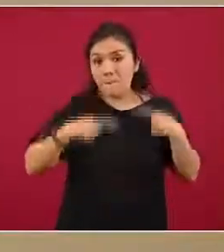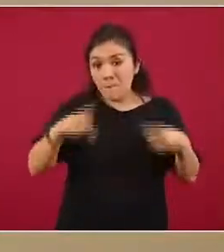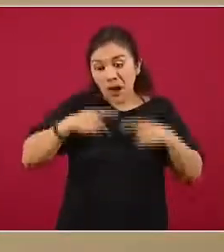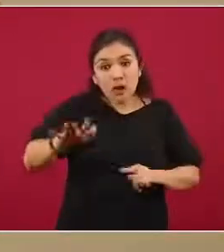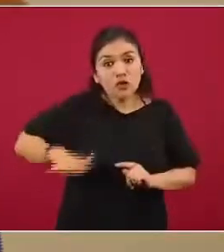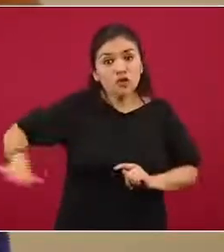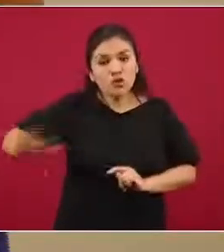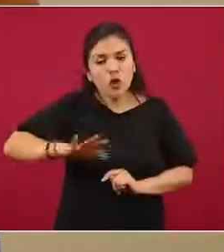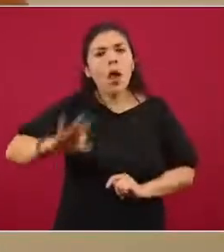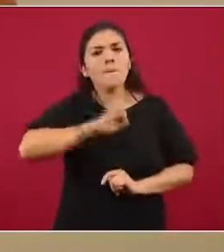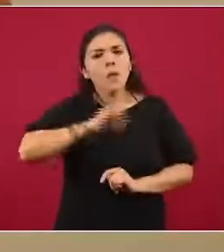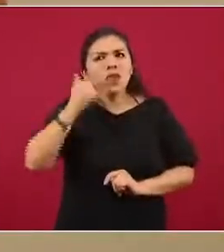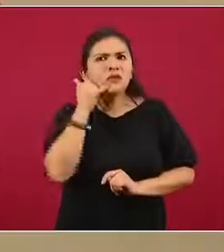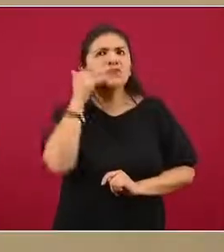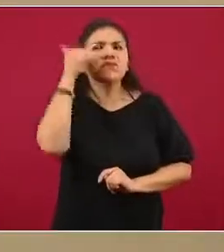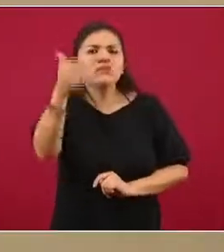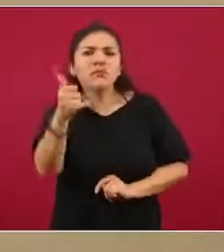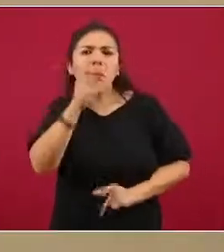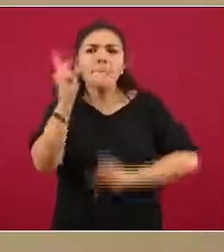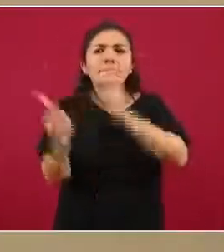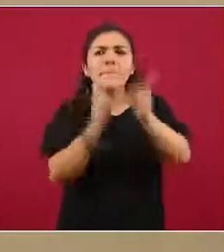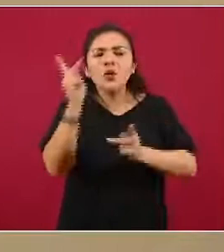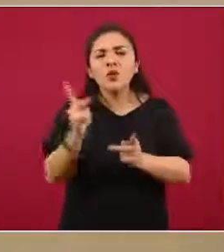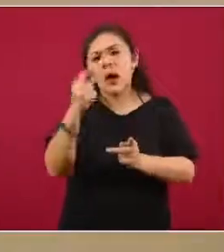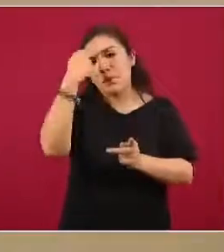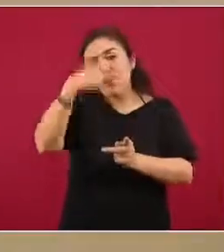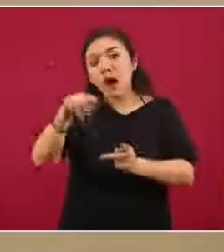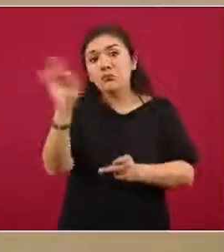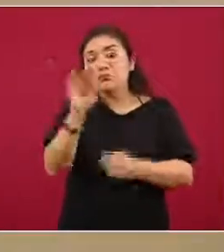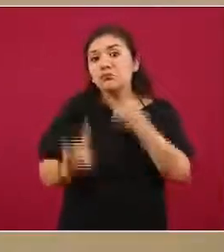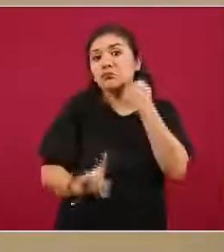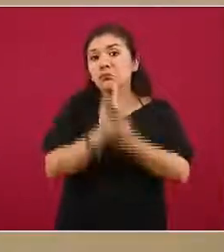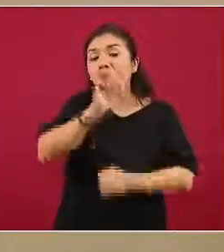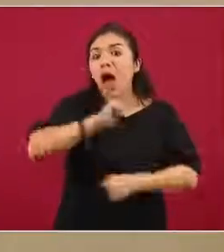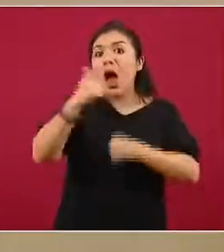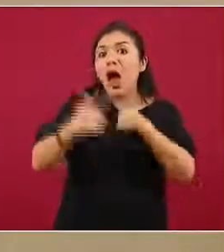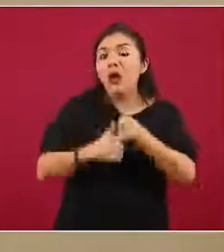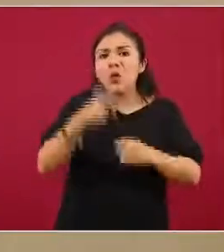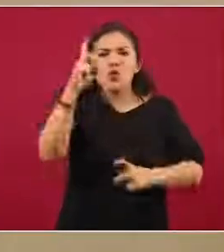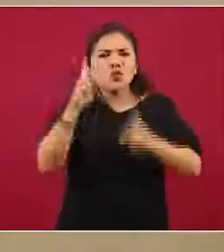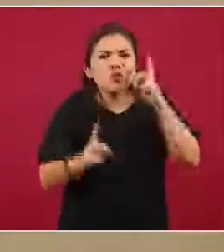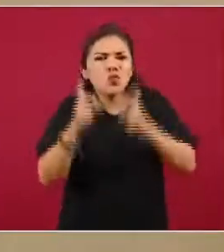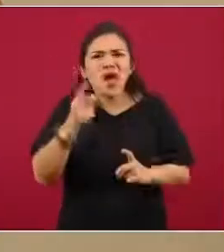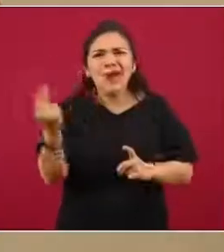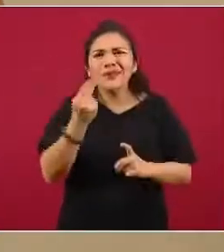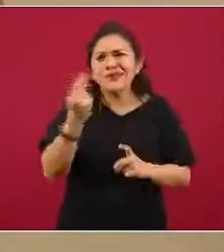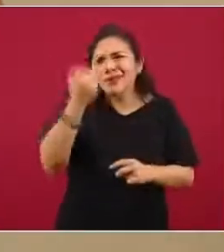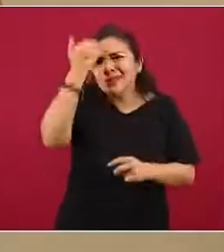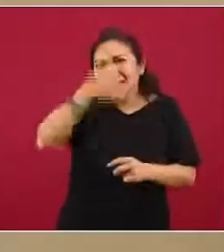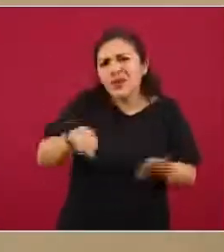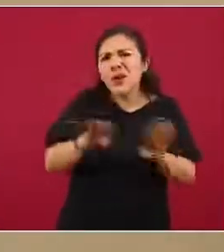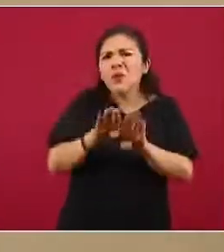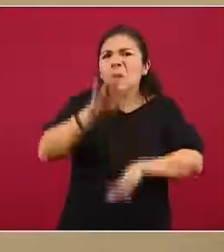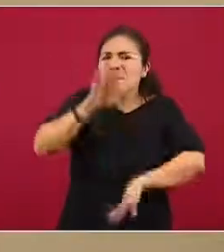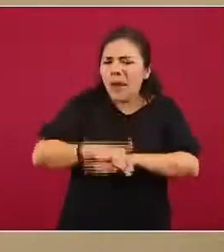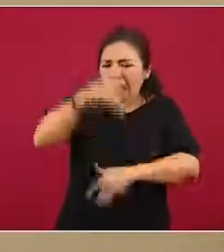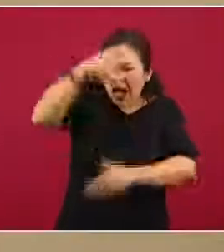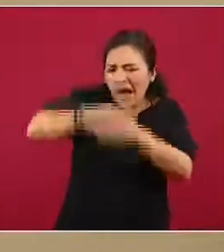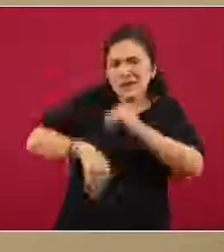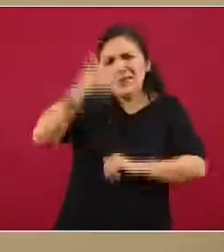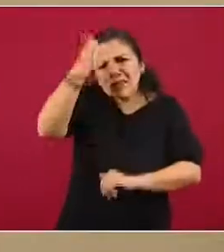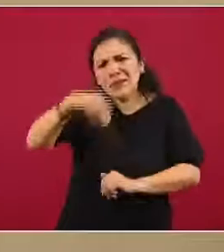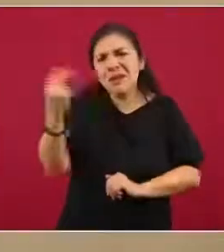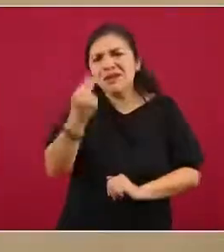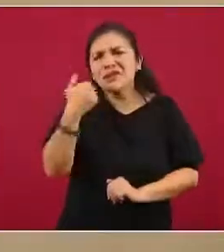población puede llamar y puede comunicarse en caso de que haya alguna duda o que requiera contar con más información